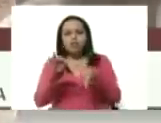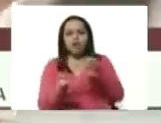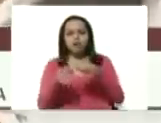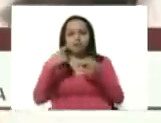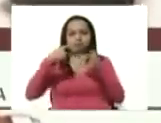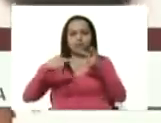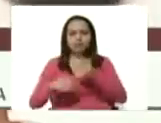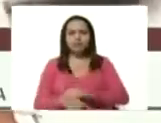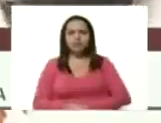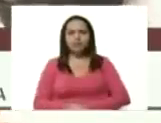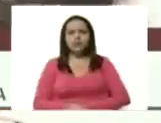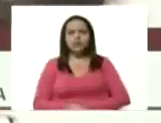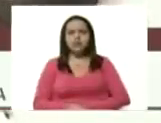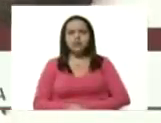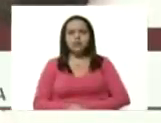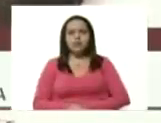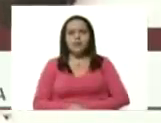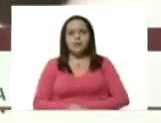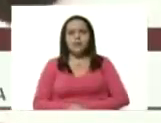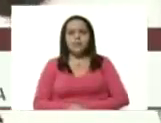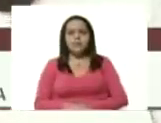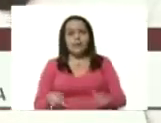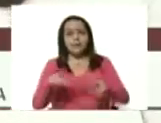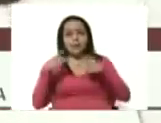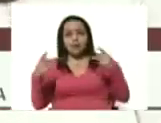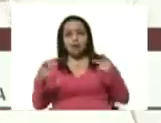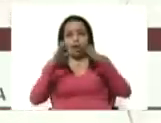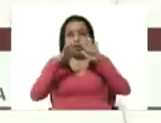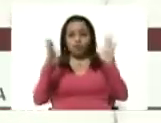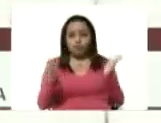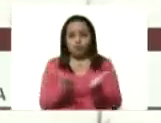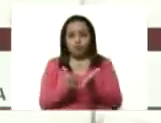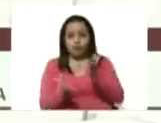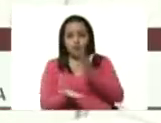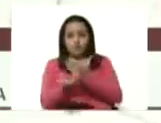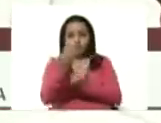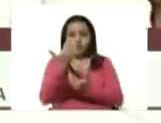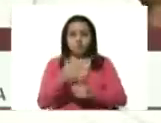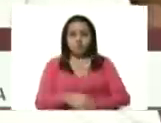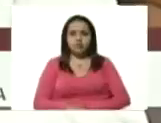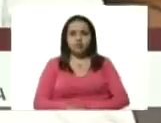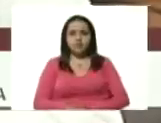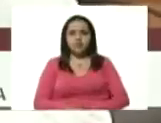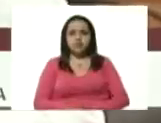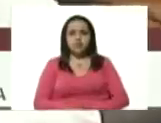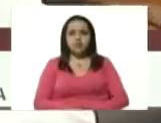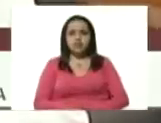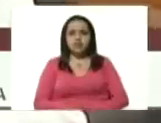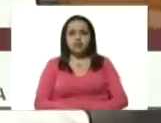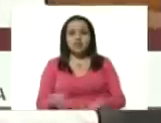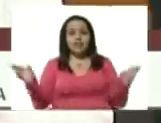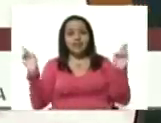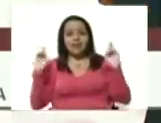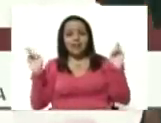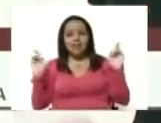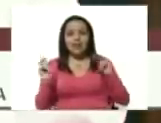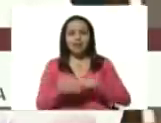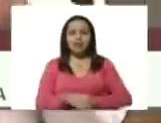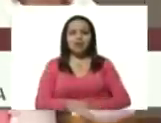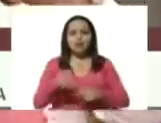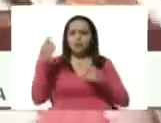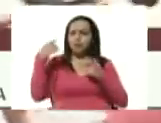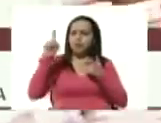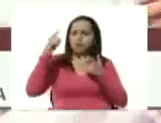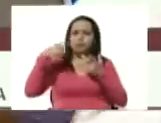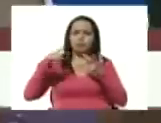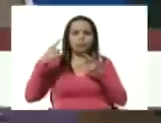Para medios de comunicación impresos en el mundo, Diario El Siglo y radiales, Radio Continente,